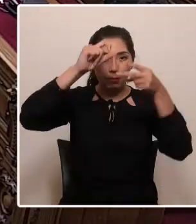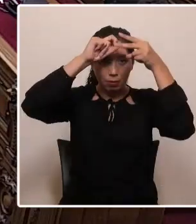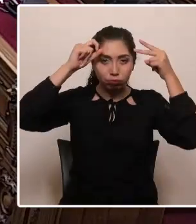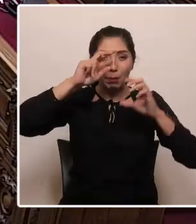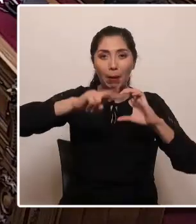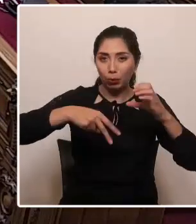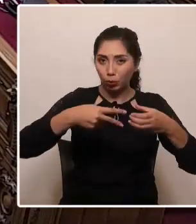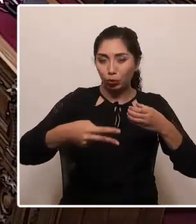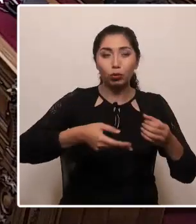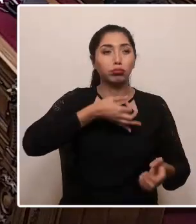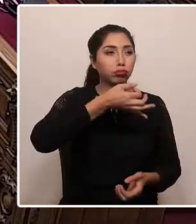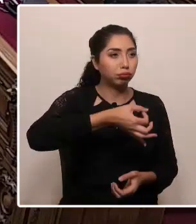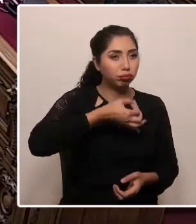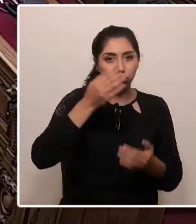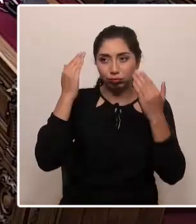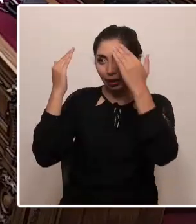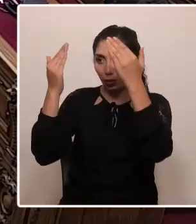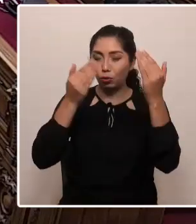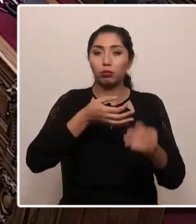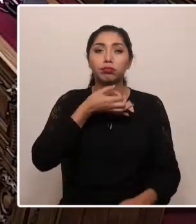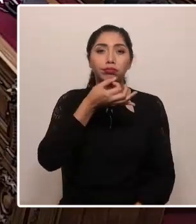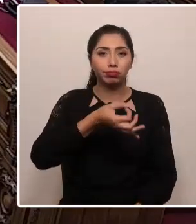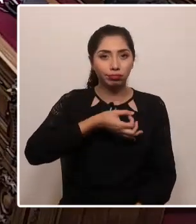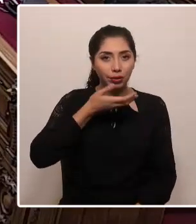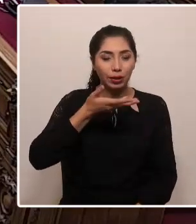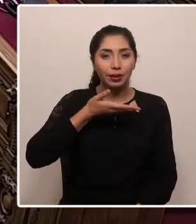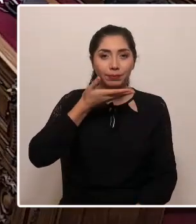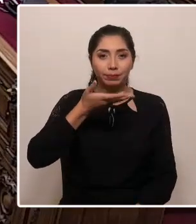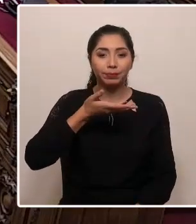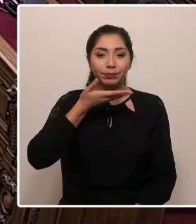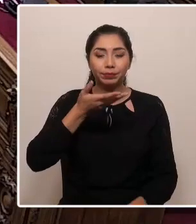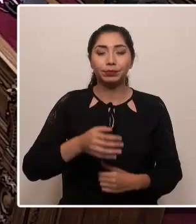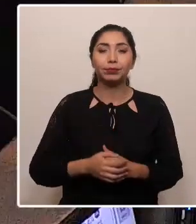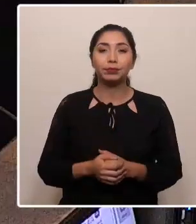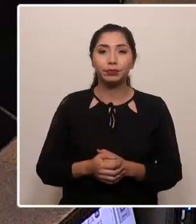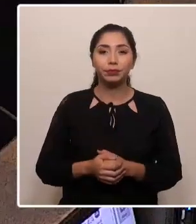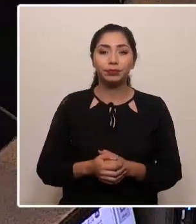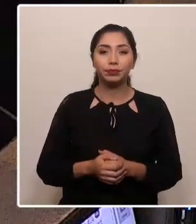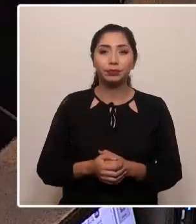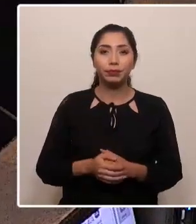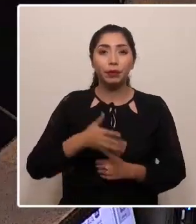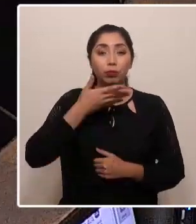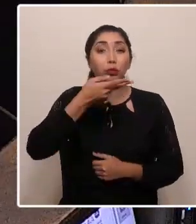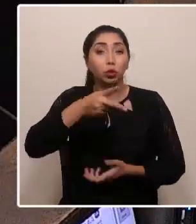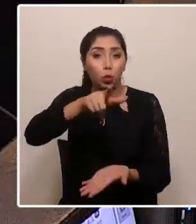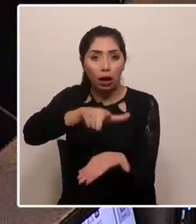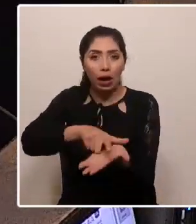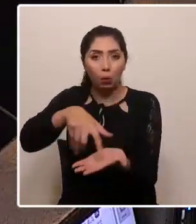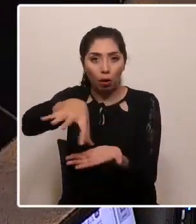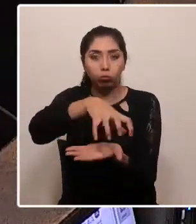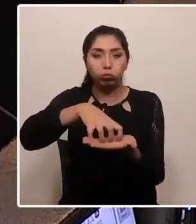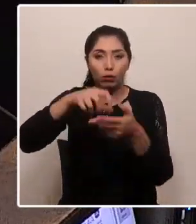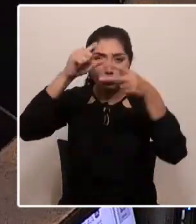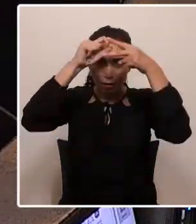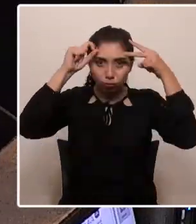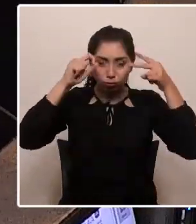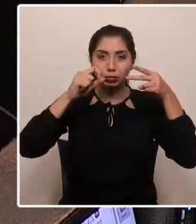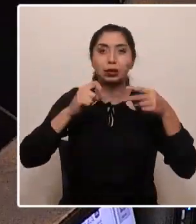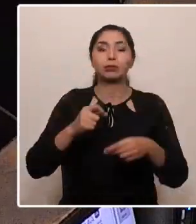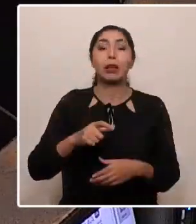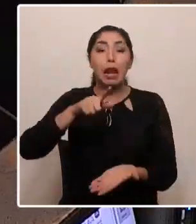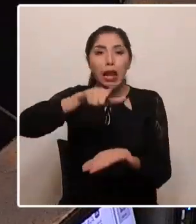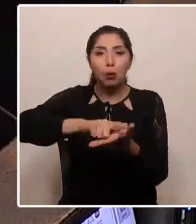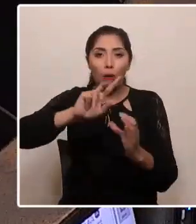Meu, Mlelo, Cantple, Tvata, Guaría, Santiago, Meu, Cafey, Peumañele, Nehuento, Aitain, Kewon,